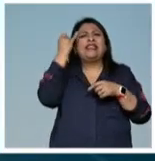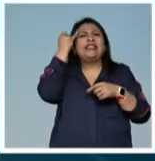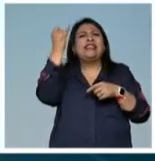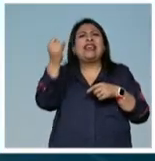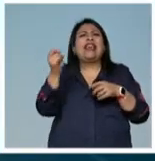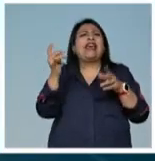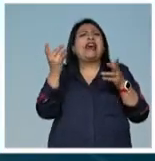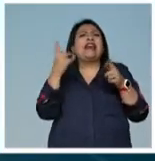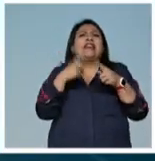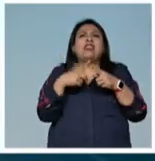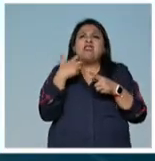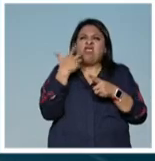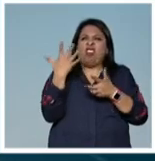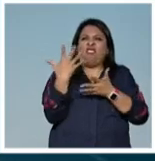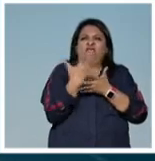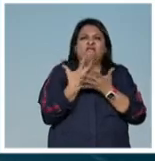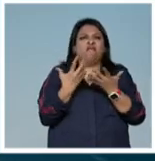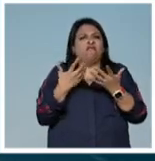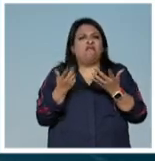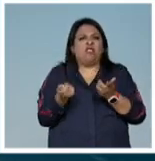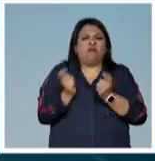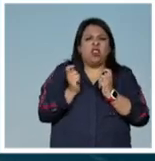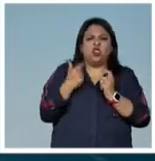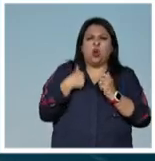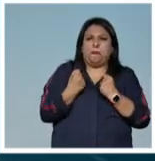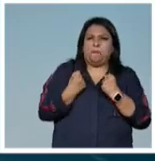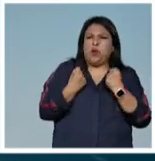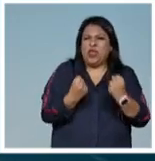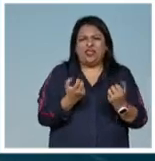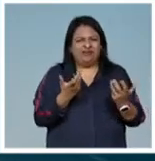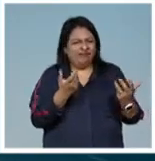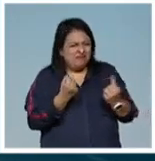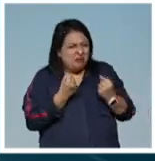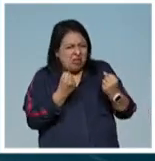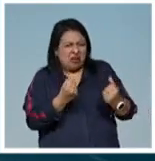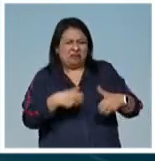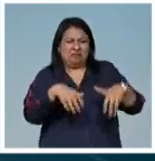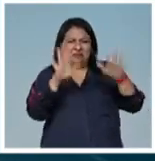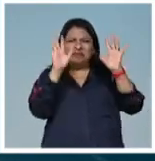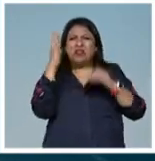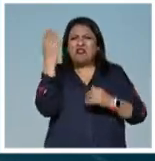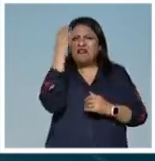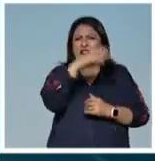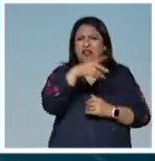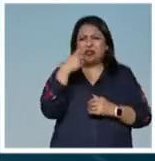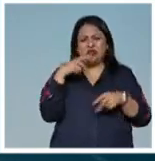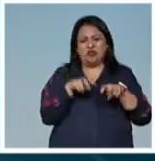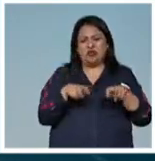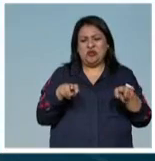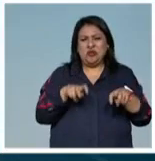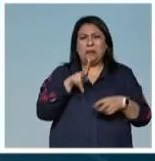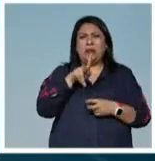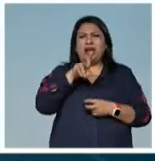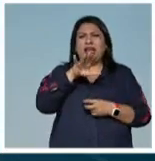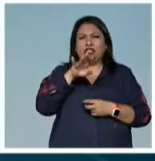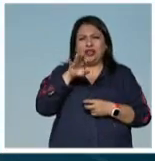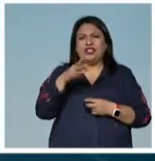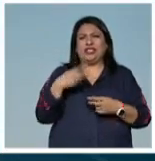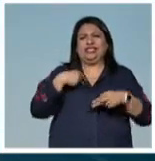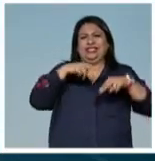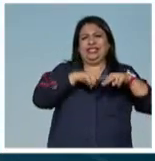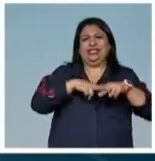difundida de sus ambiciones de poder. ¿Cuál ansia de poder? La famosa foto en Palacio Nacional, que están sentados